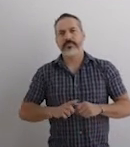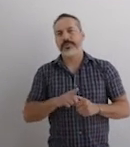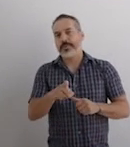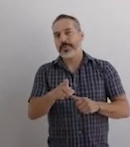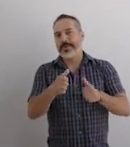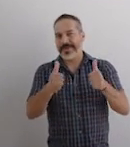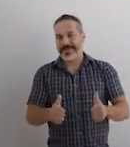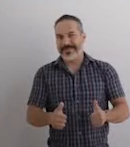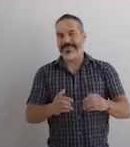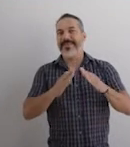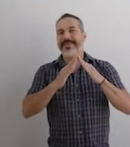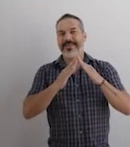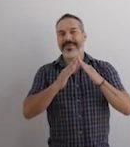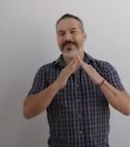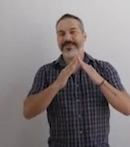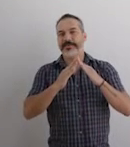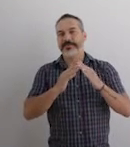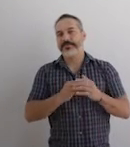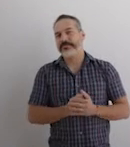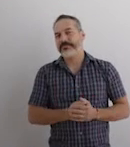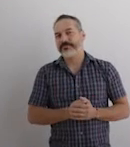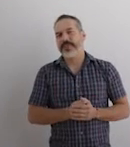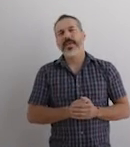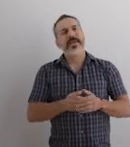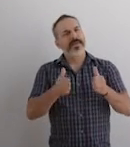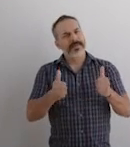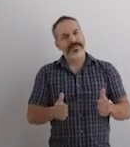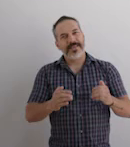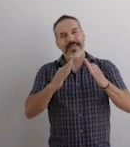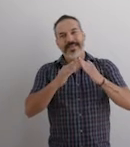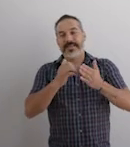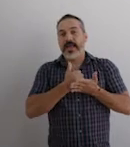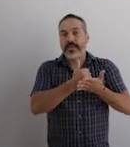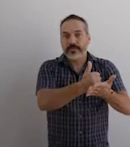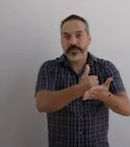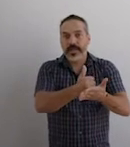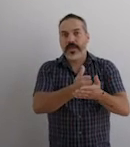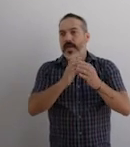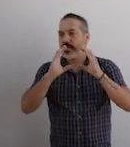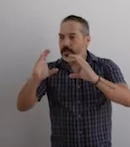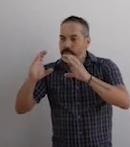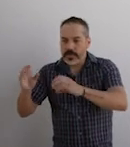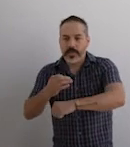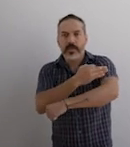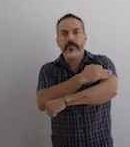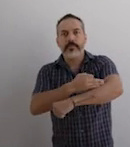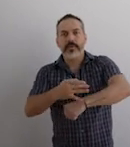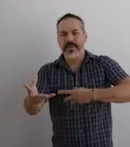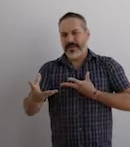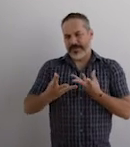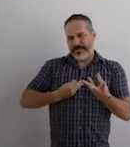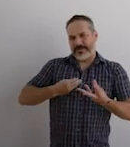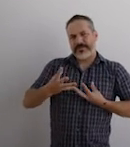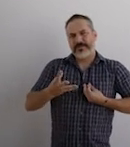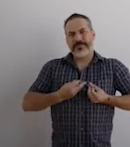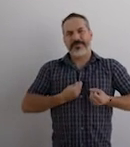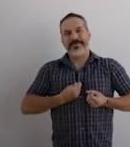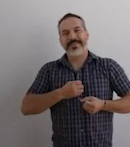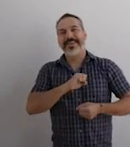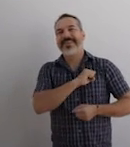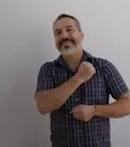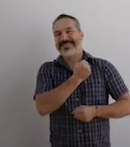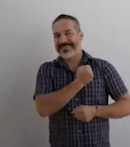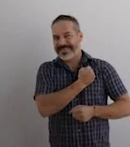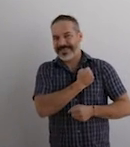gobierno y quédate en casa. Quédate en casa. Por favor, quédate en casa. Quedarte en casa ayudará a que cuides a tu familia de